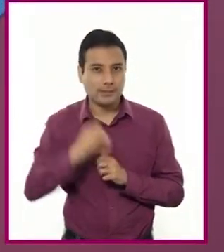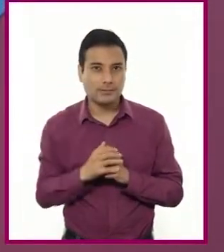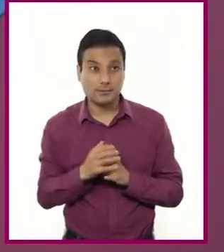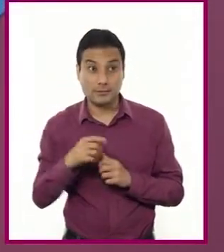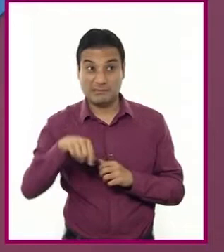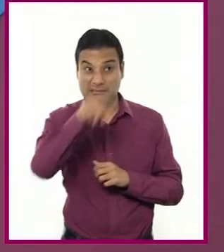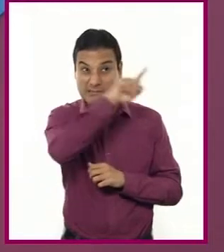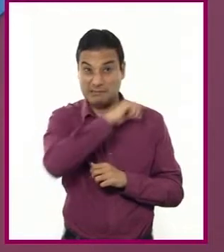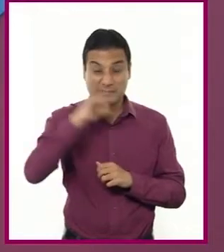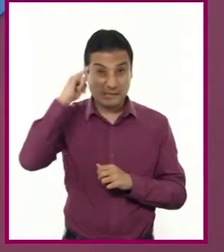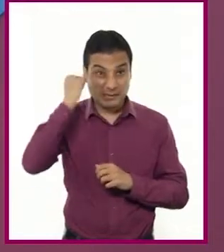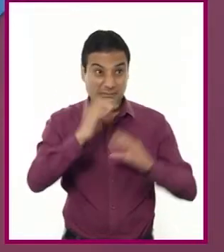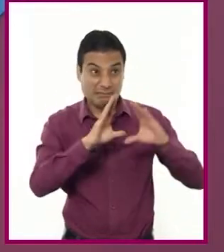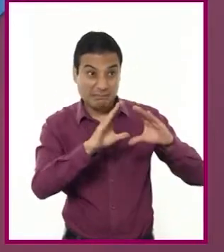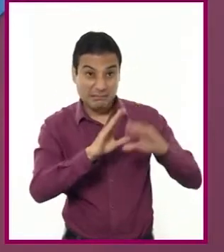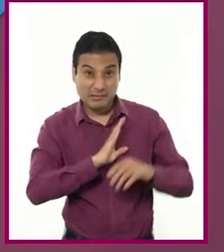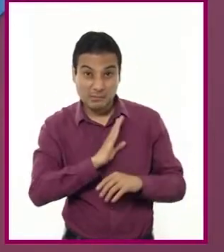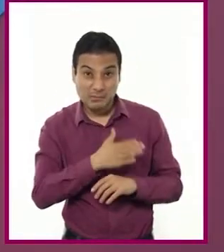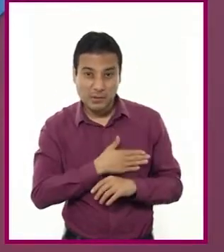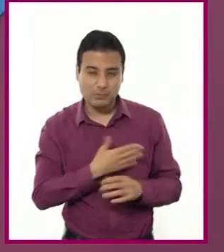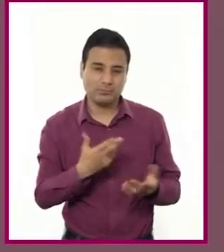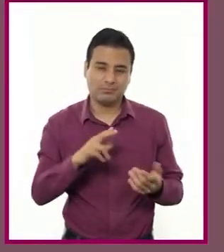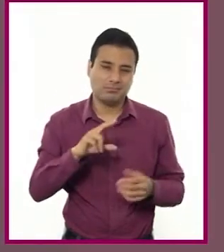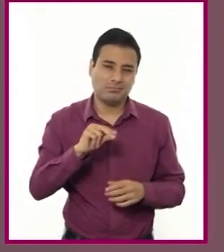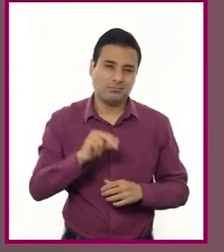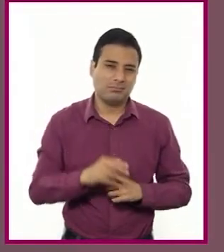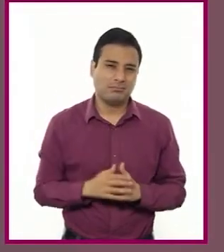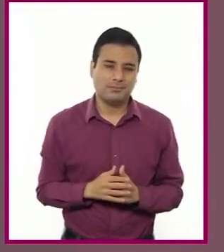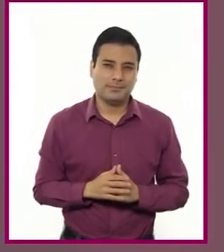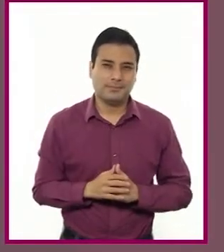o miles de ellos lo hicieran con el castellano.